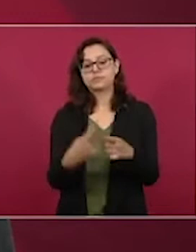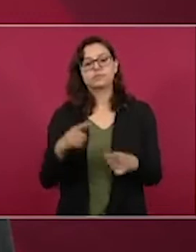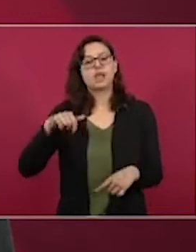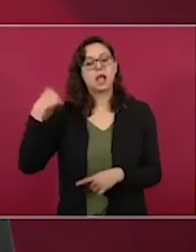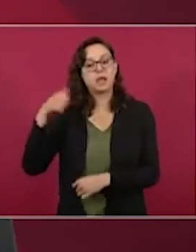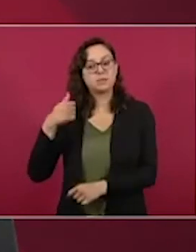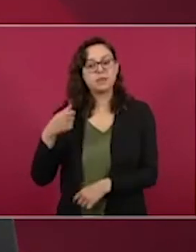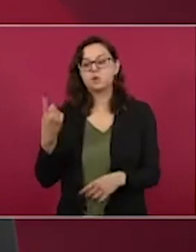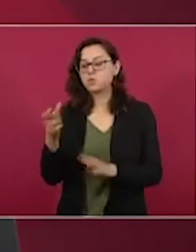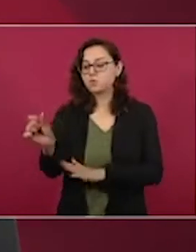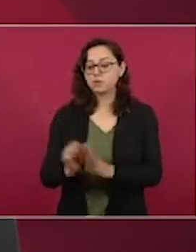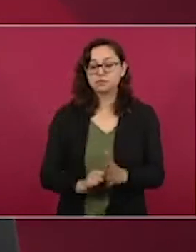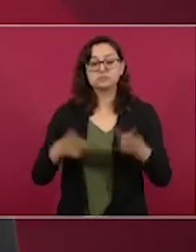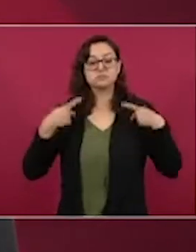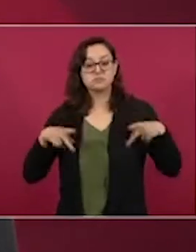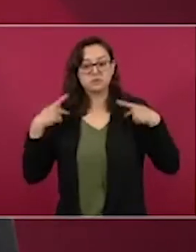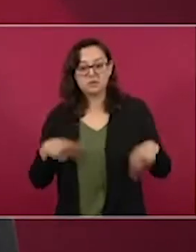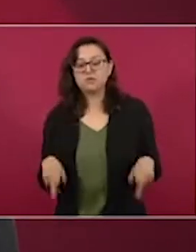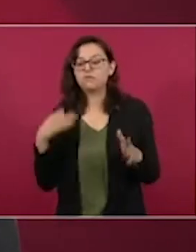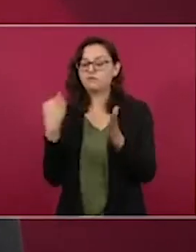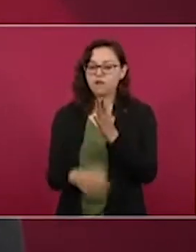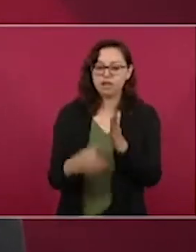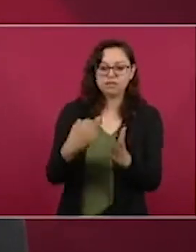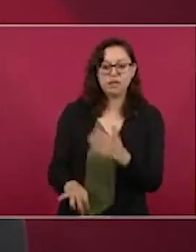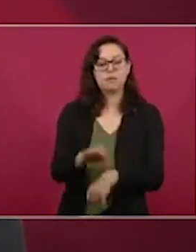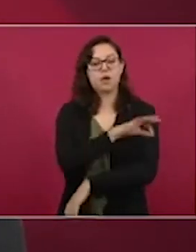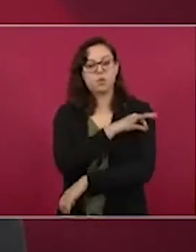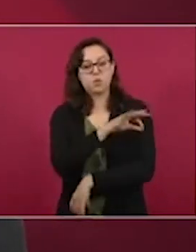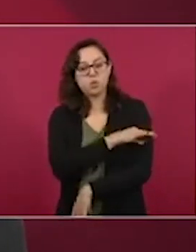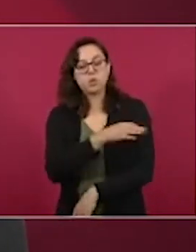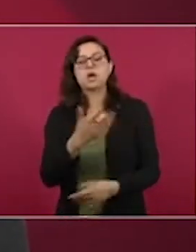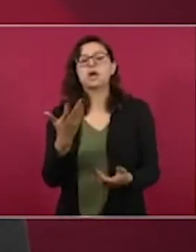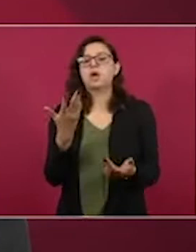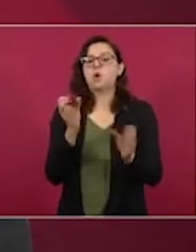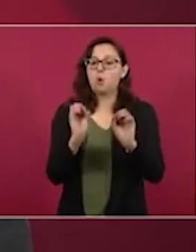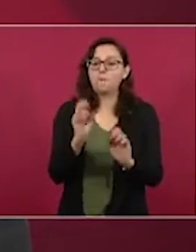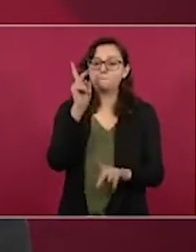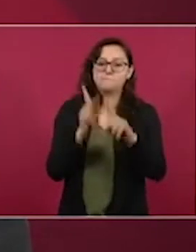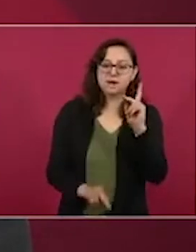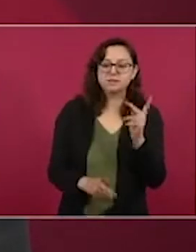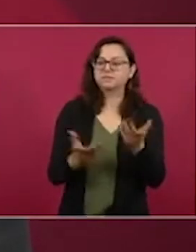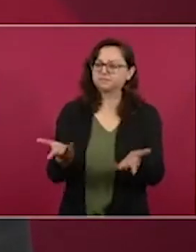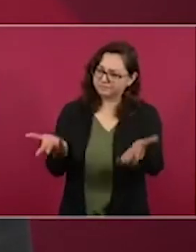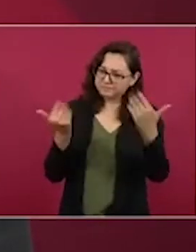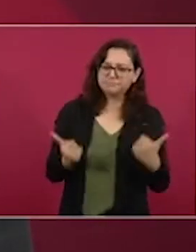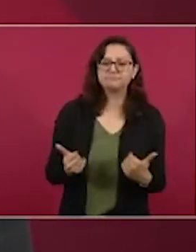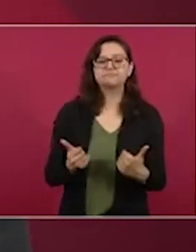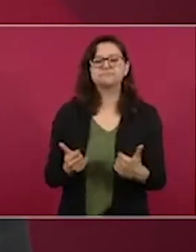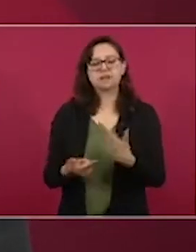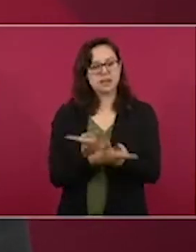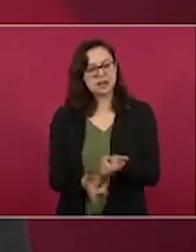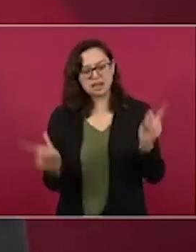debe aislarse por al menos 6 días y estar pendiente de la evolución de la enfermedad para solicitar atención médica